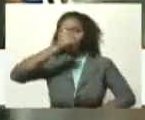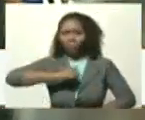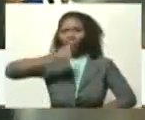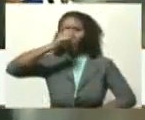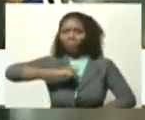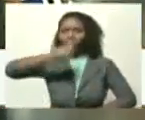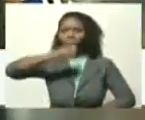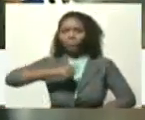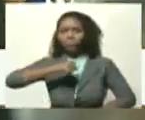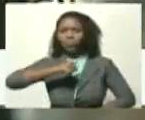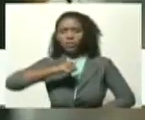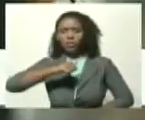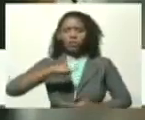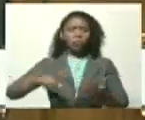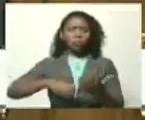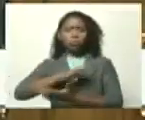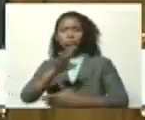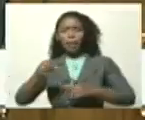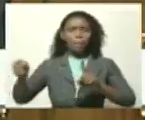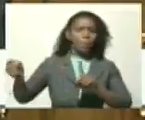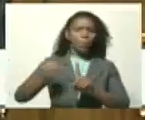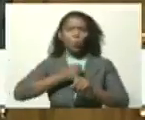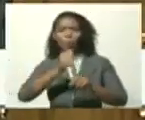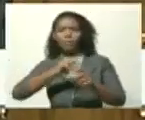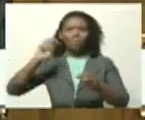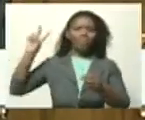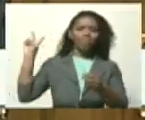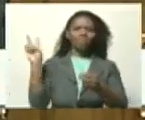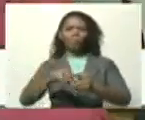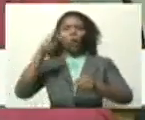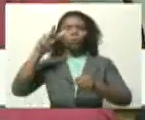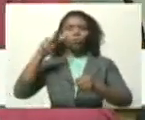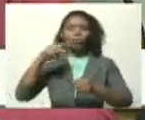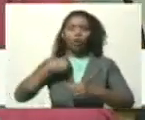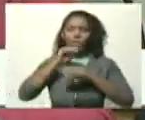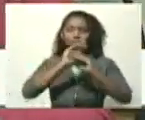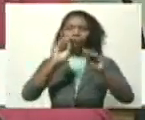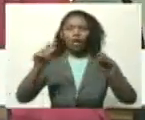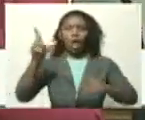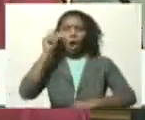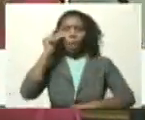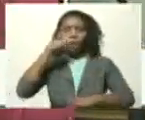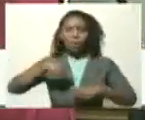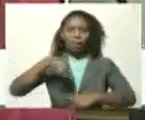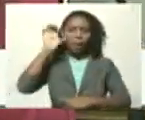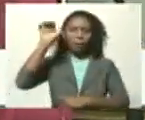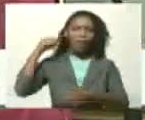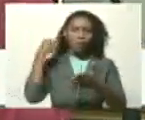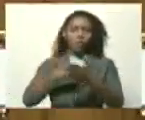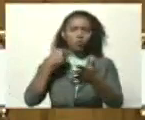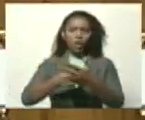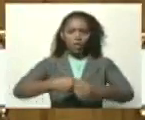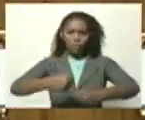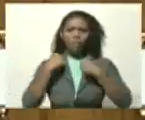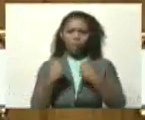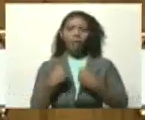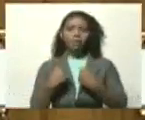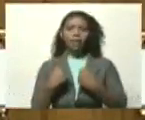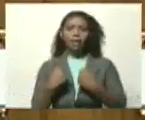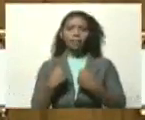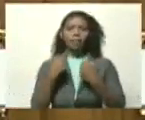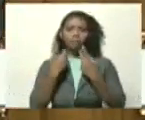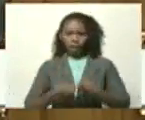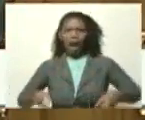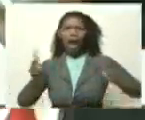los embates, las agresiones y la violencia. Invoco a los hombres de esta patria, luchadores, aguerridos,